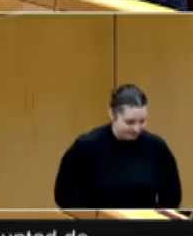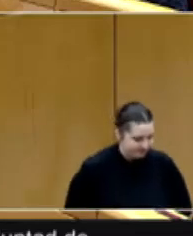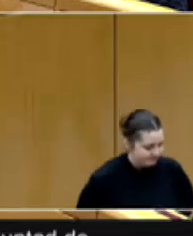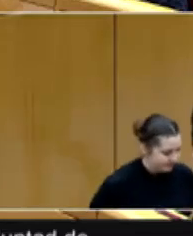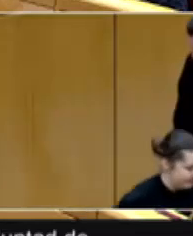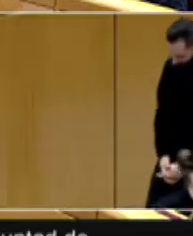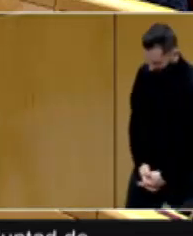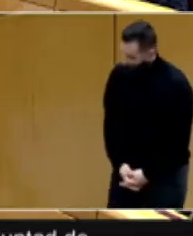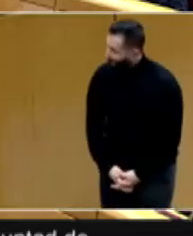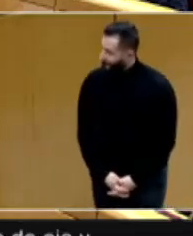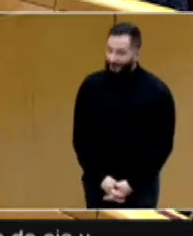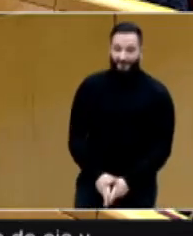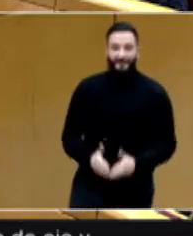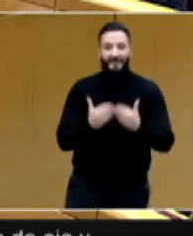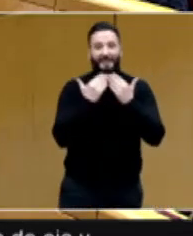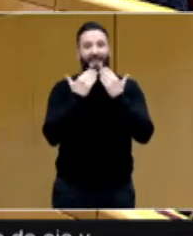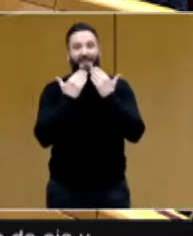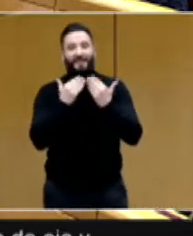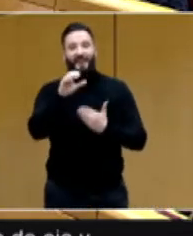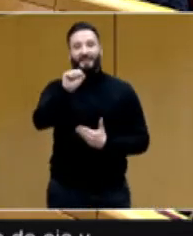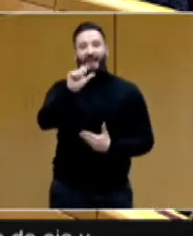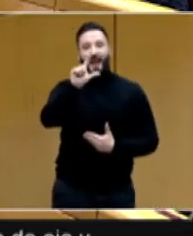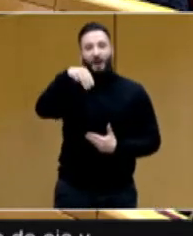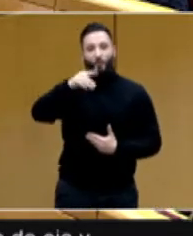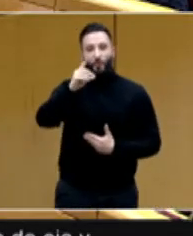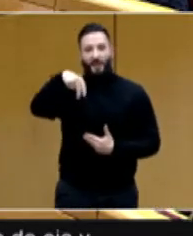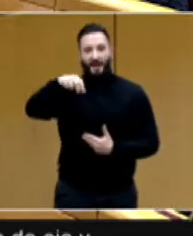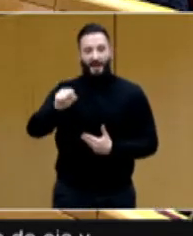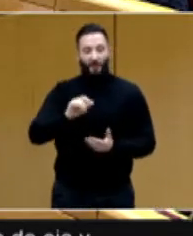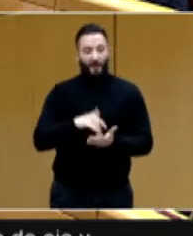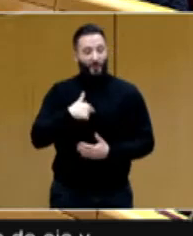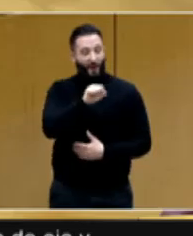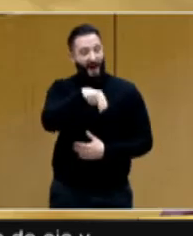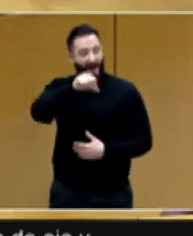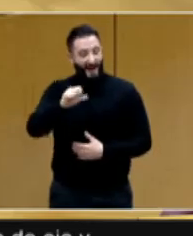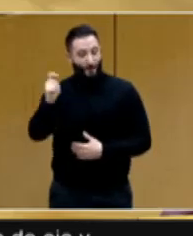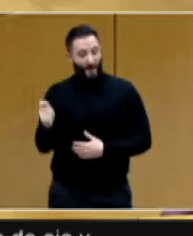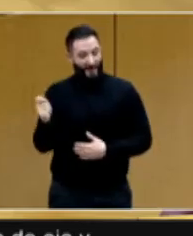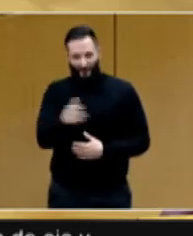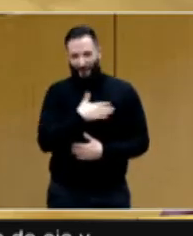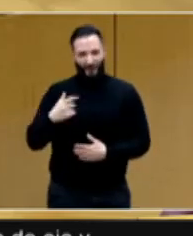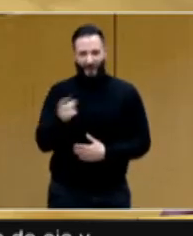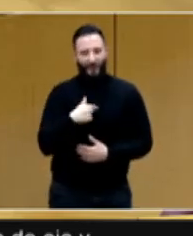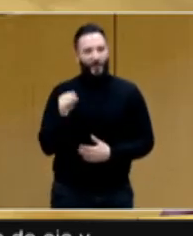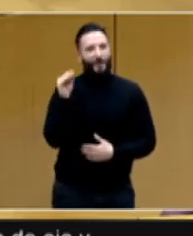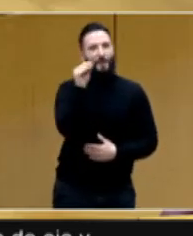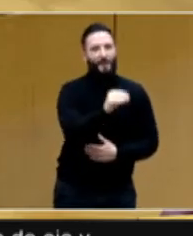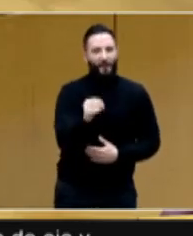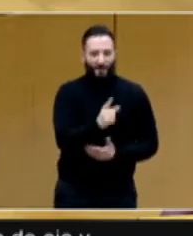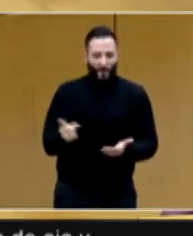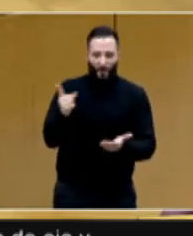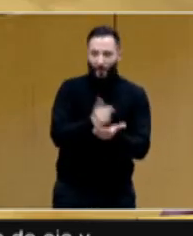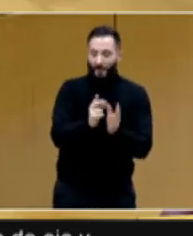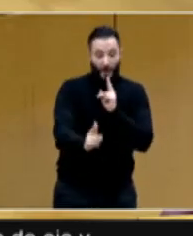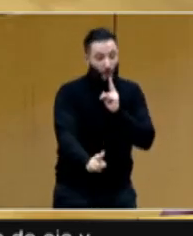gracias almudena no quiero emular a Ana pastor pero me gustaría repreguntarte y me contestes